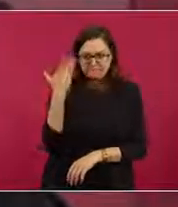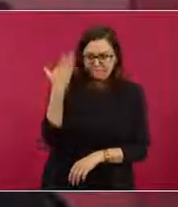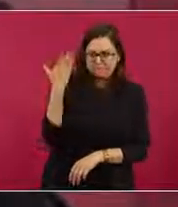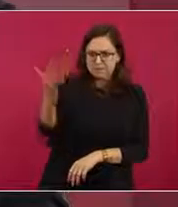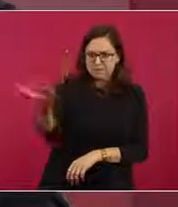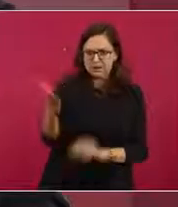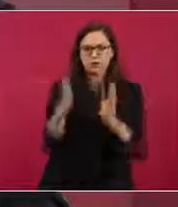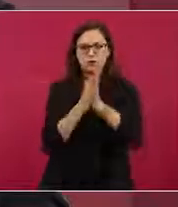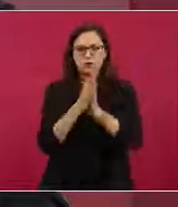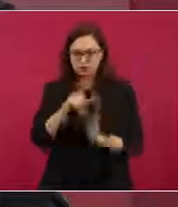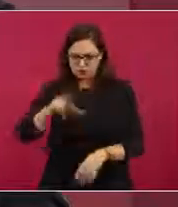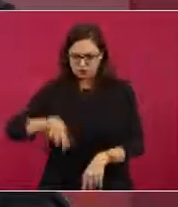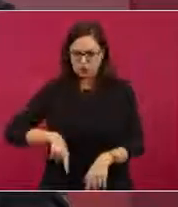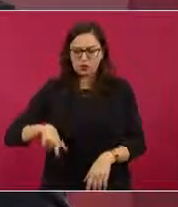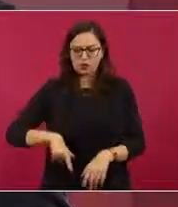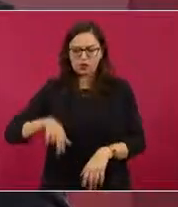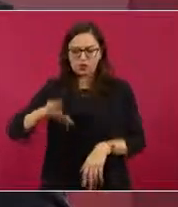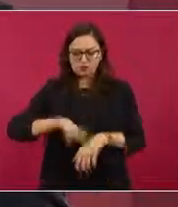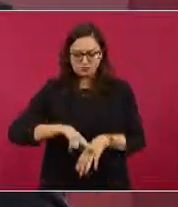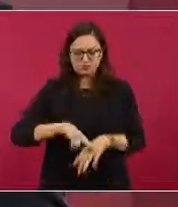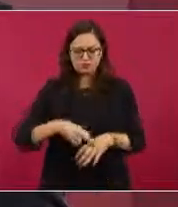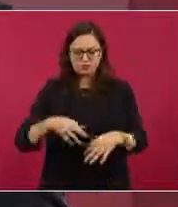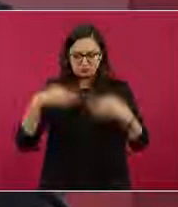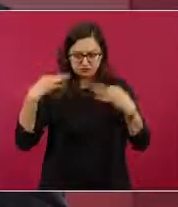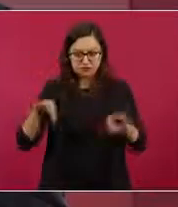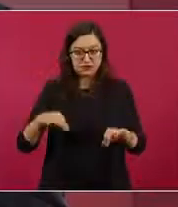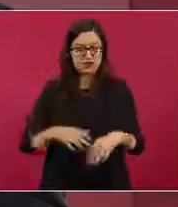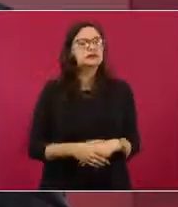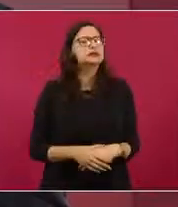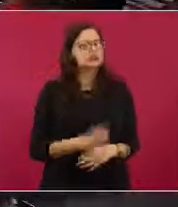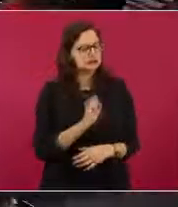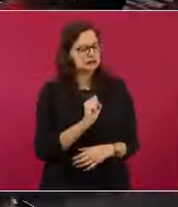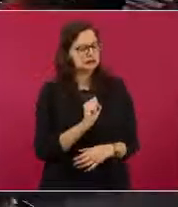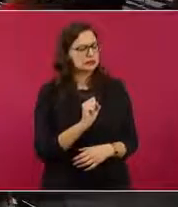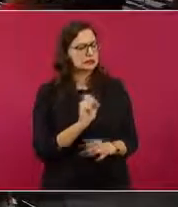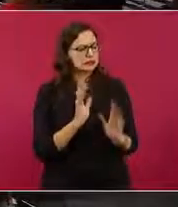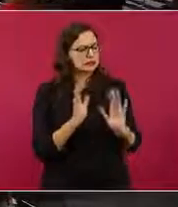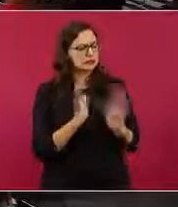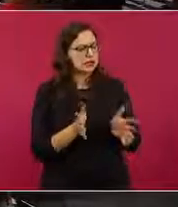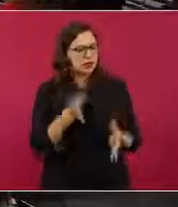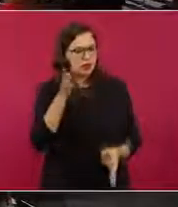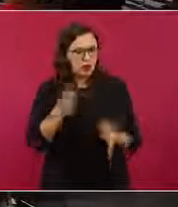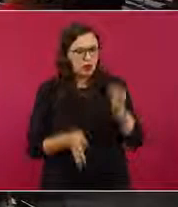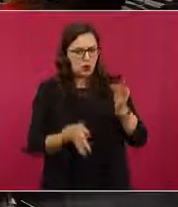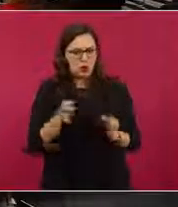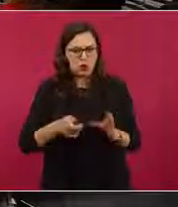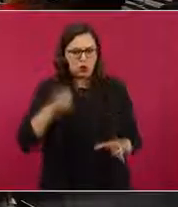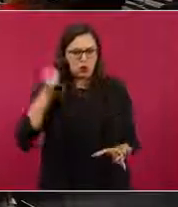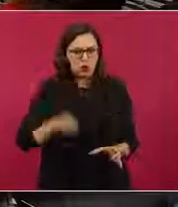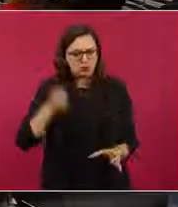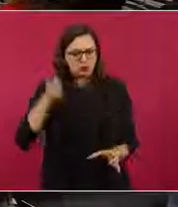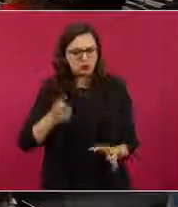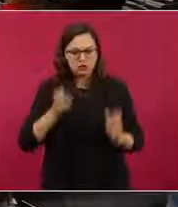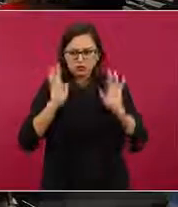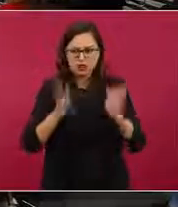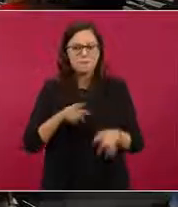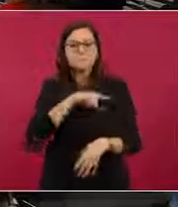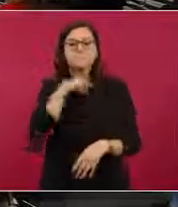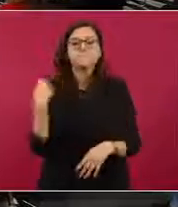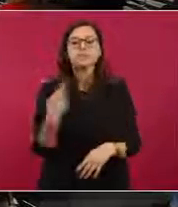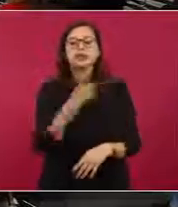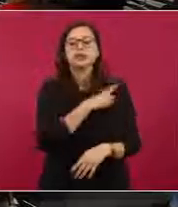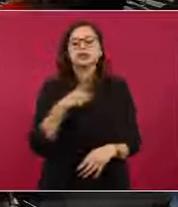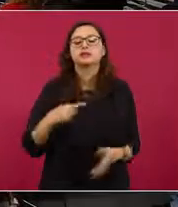este caso el SAT… Ya se determinó, el juicio ya lo perdió, entonces, y tiene que